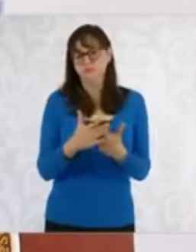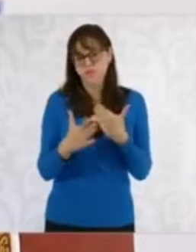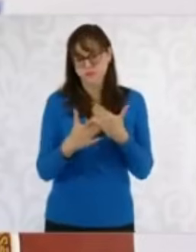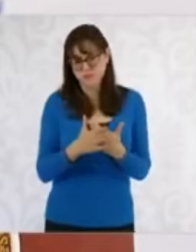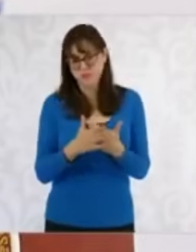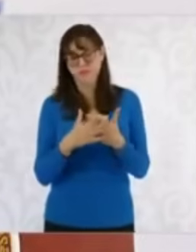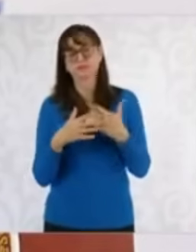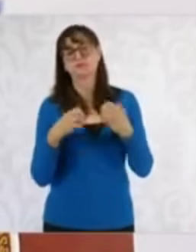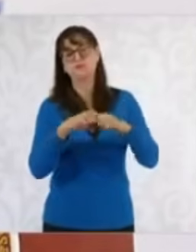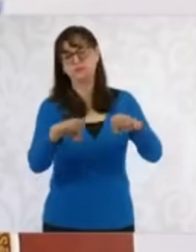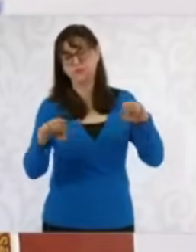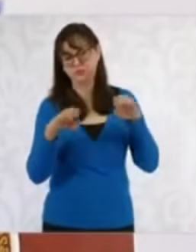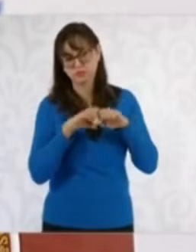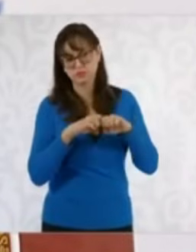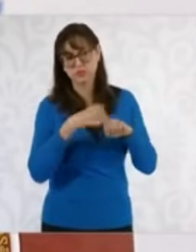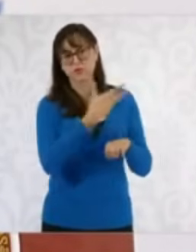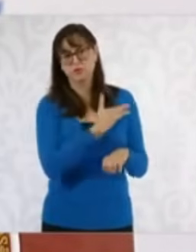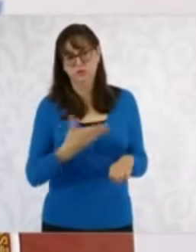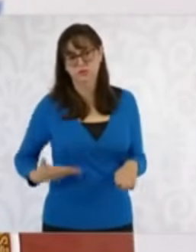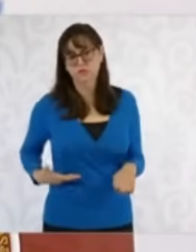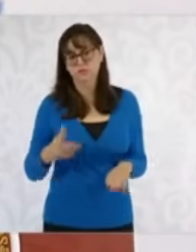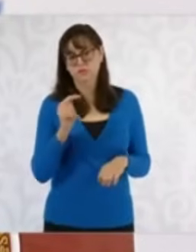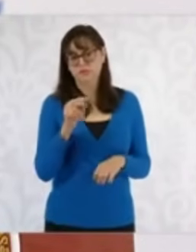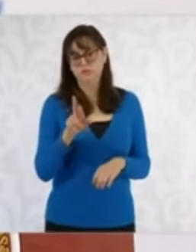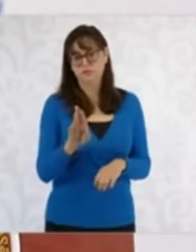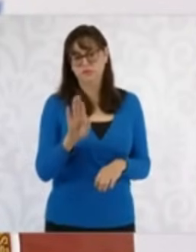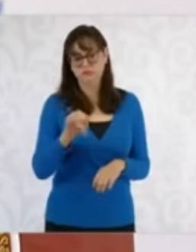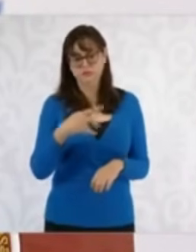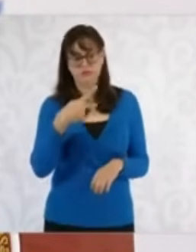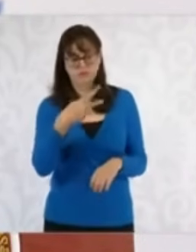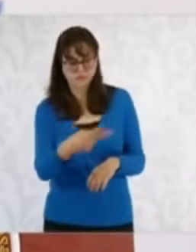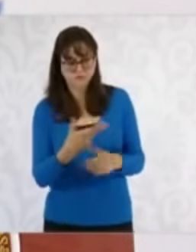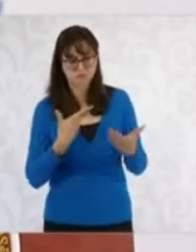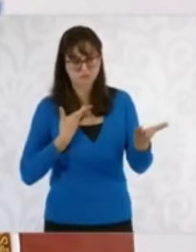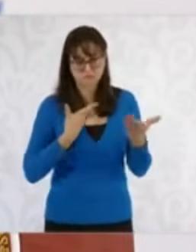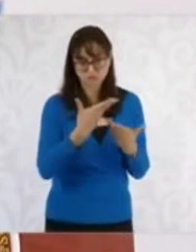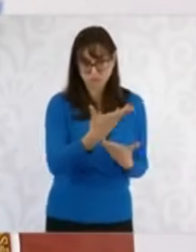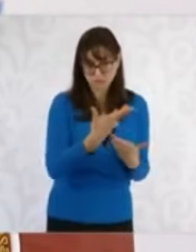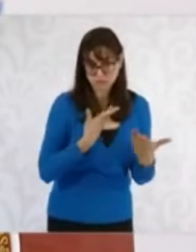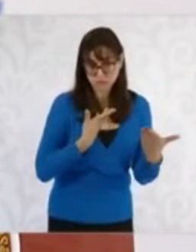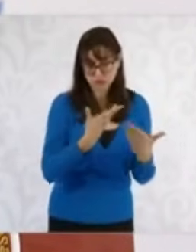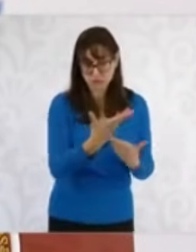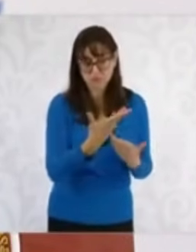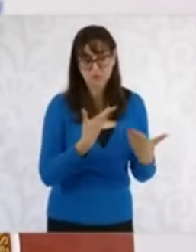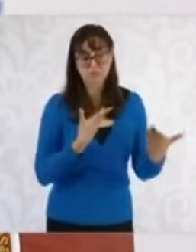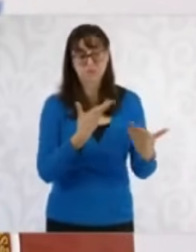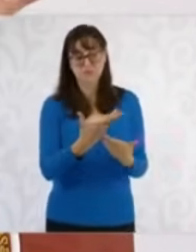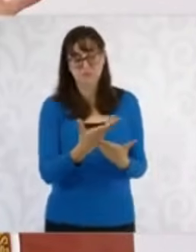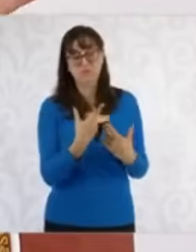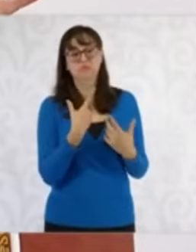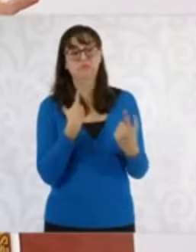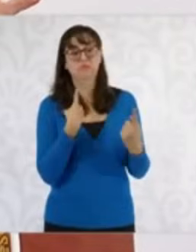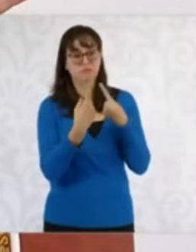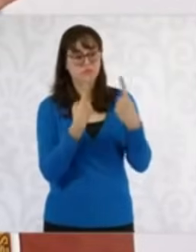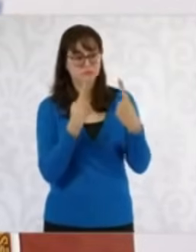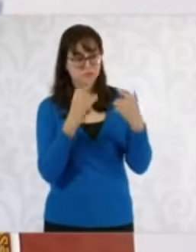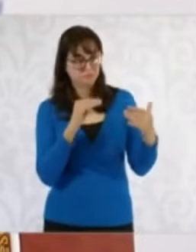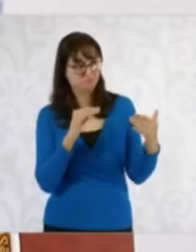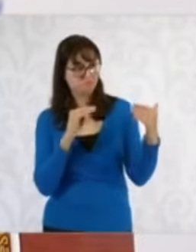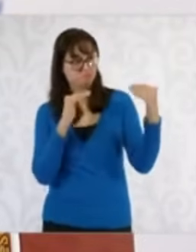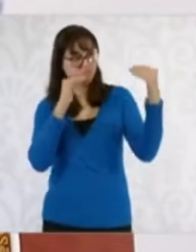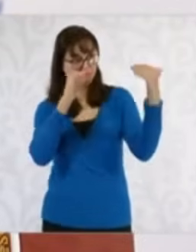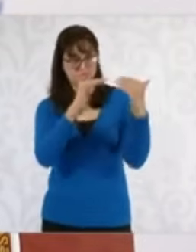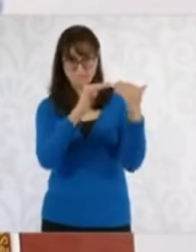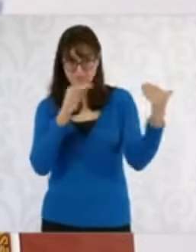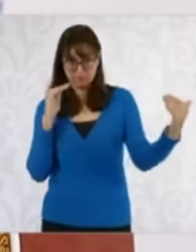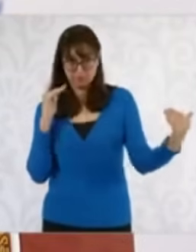de transición del presidente Trump o una vez que tome la presidencia, pues este diálogo de alto nivel donde se